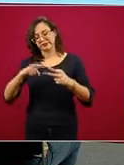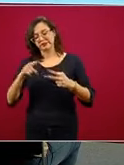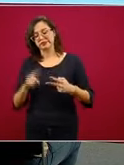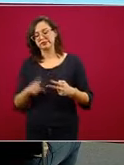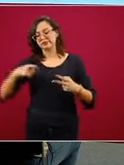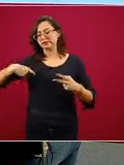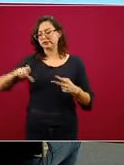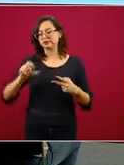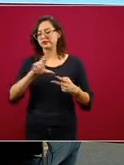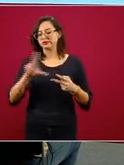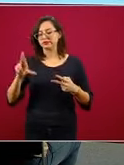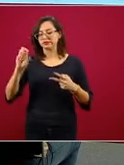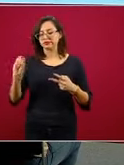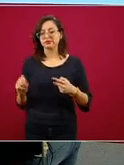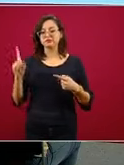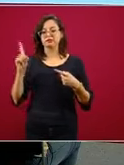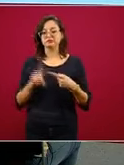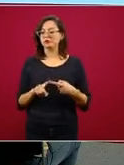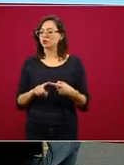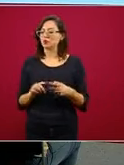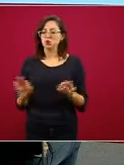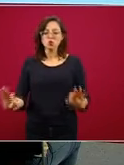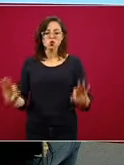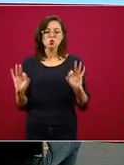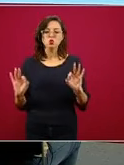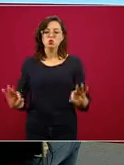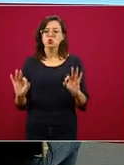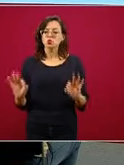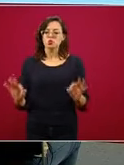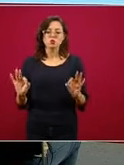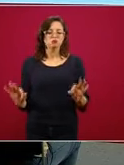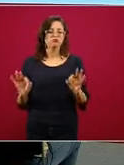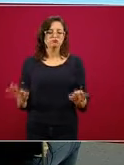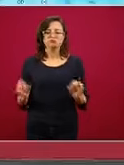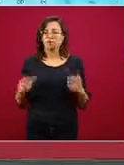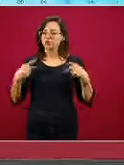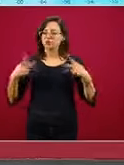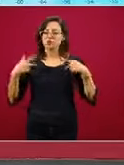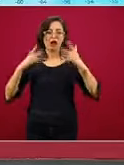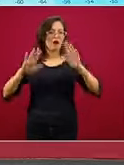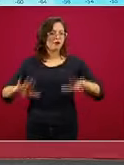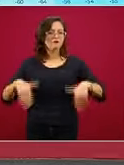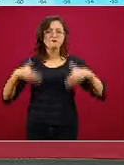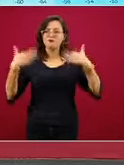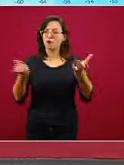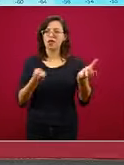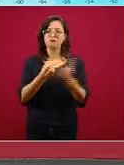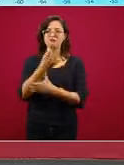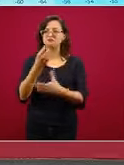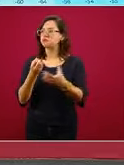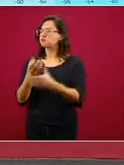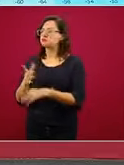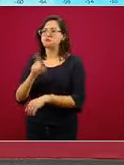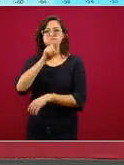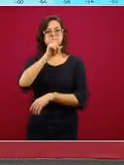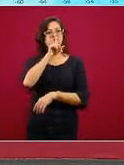mencionamos. Quintana Roo había logrado un excelente, quiero decirlo porque también merece decirlo,